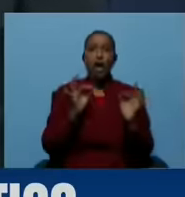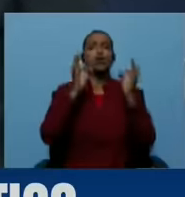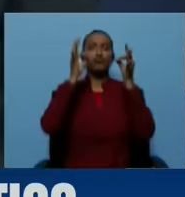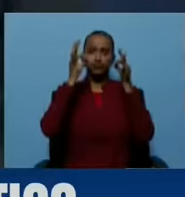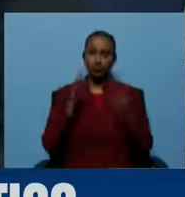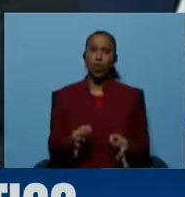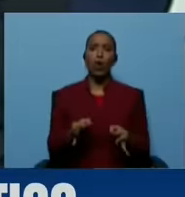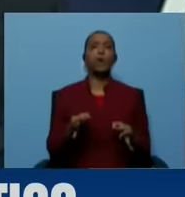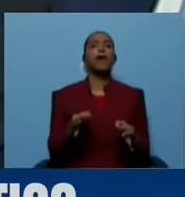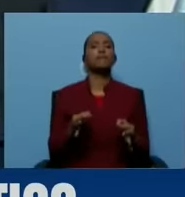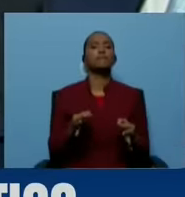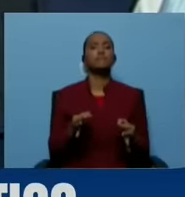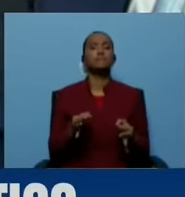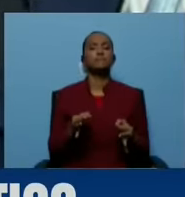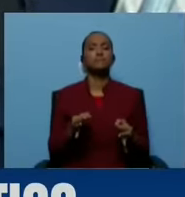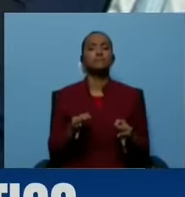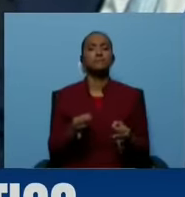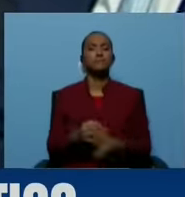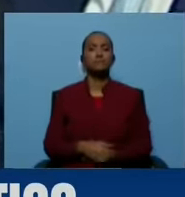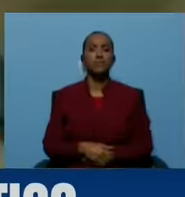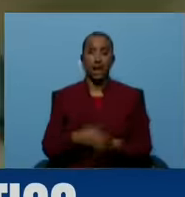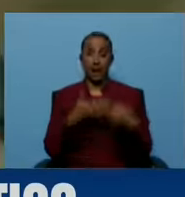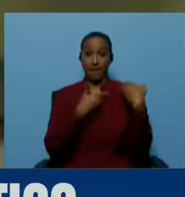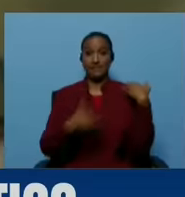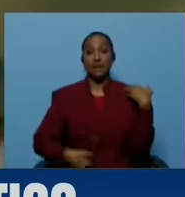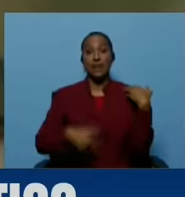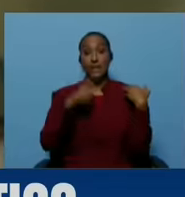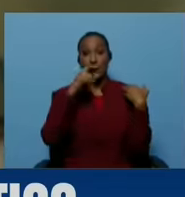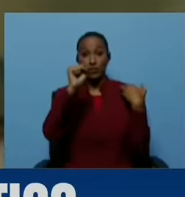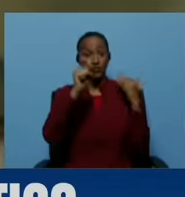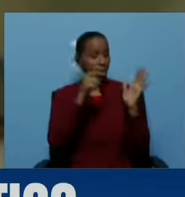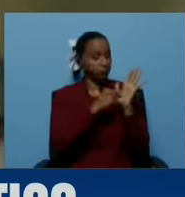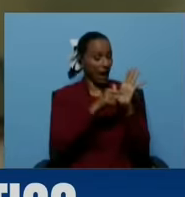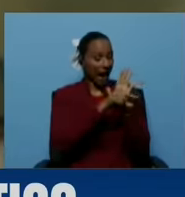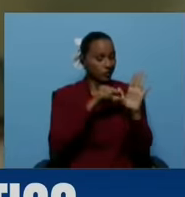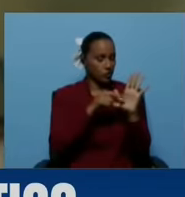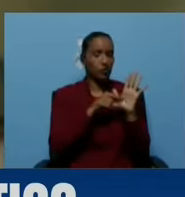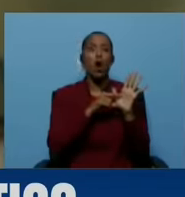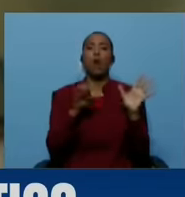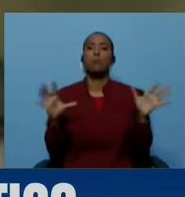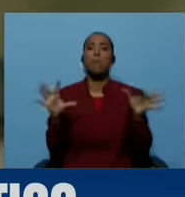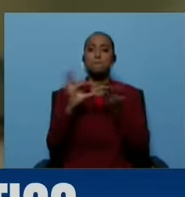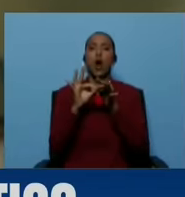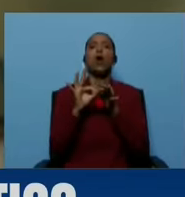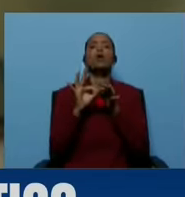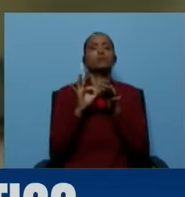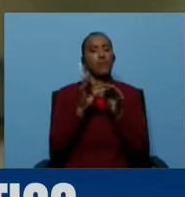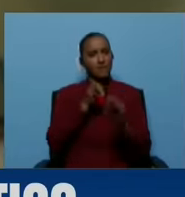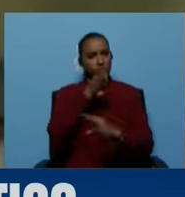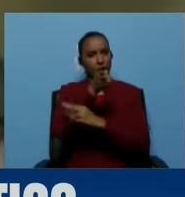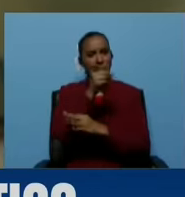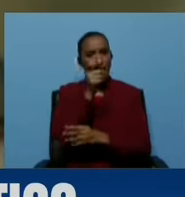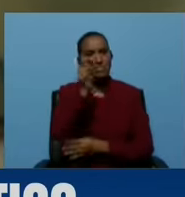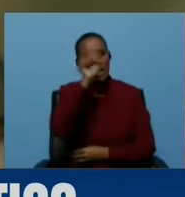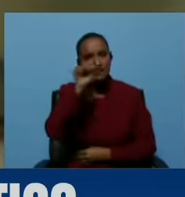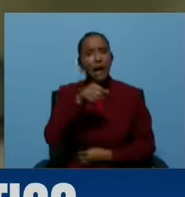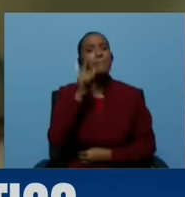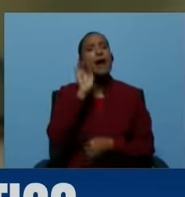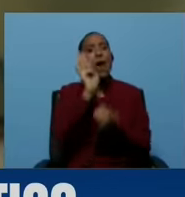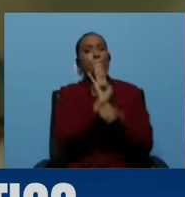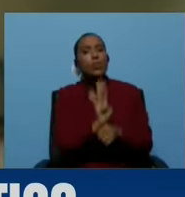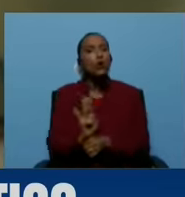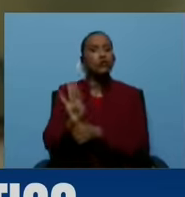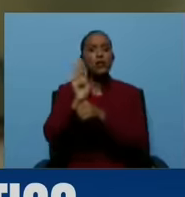efectiva vigencia. Y el presidente Nicolás Maduro acudió para proteger el buen funcionamiento de